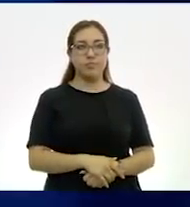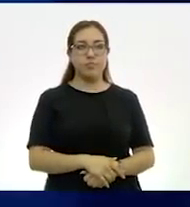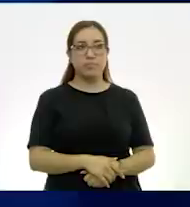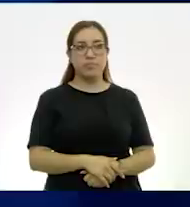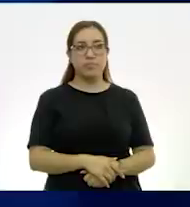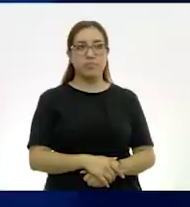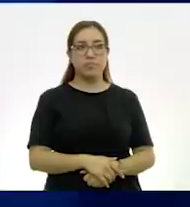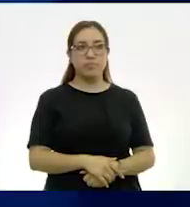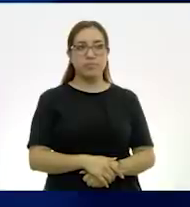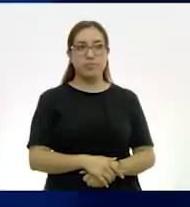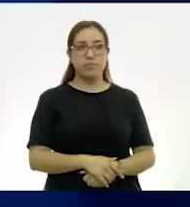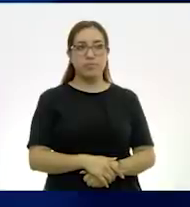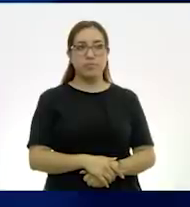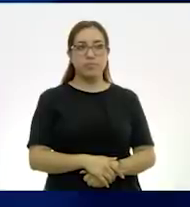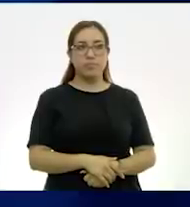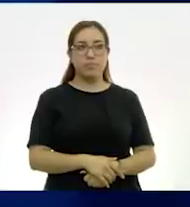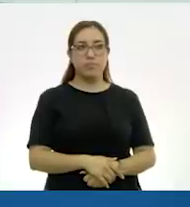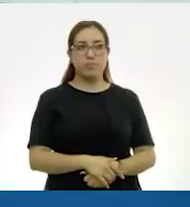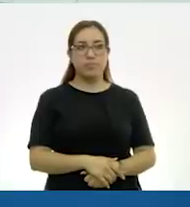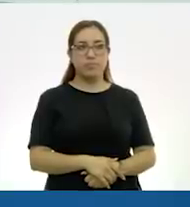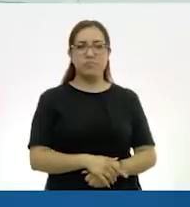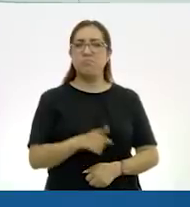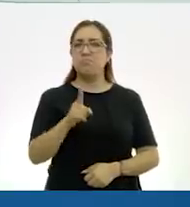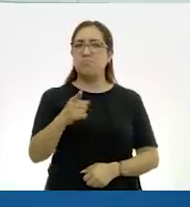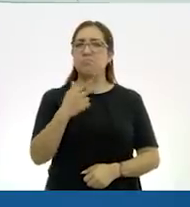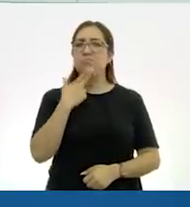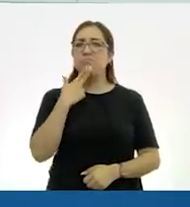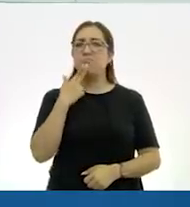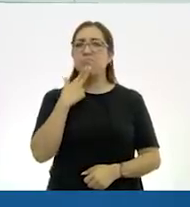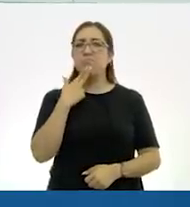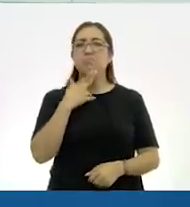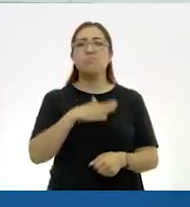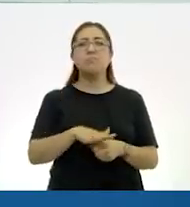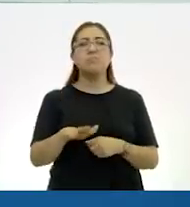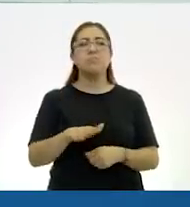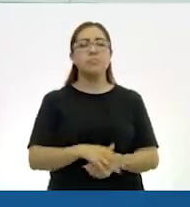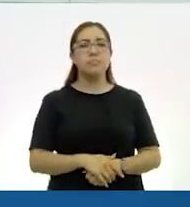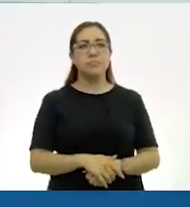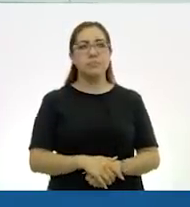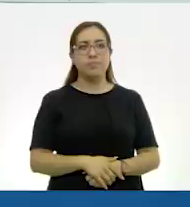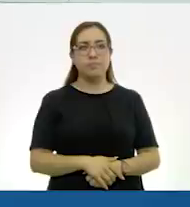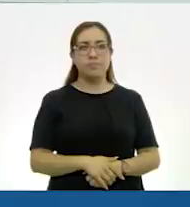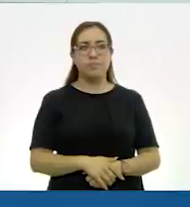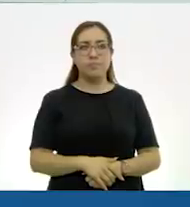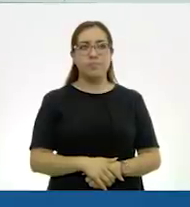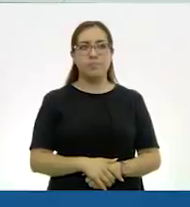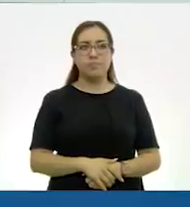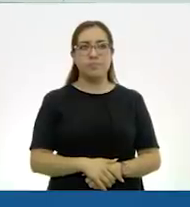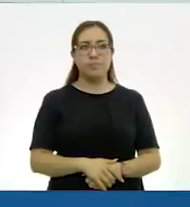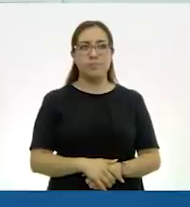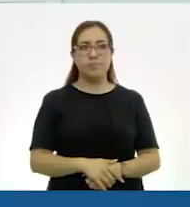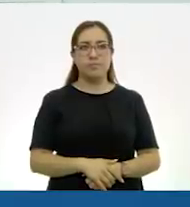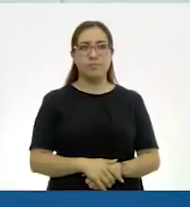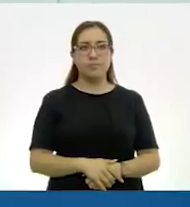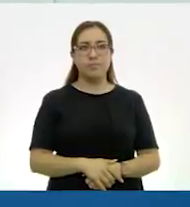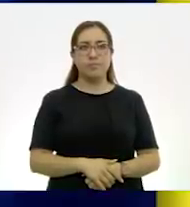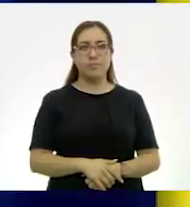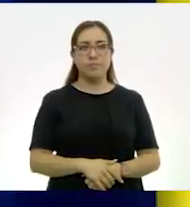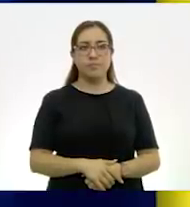¿Qué uso le darían? yo me sé uno, profe. A ver, Sí. Yo me